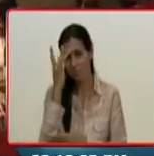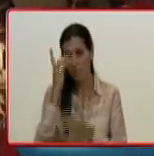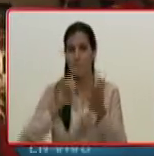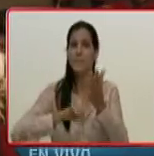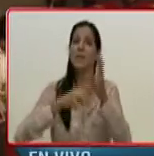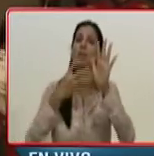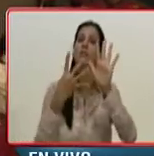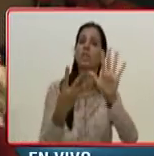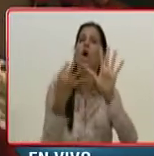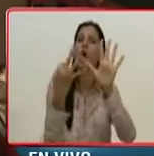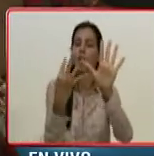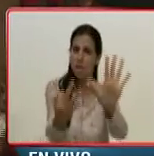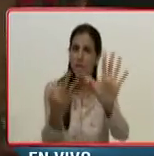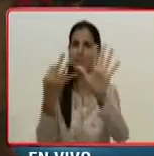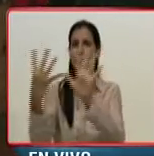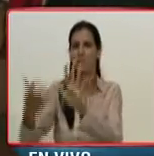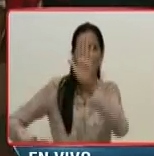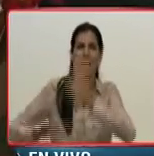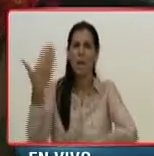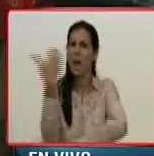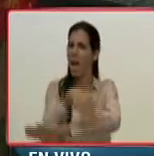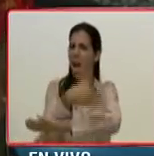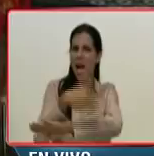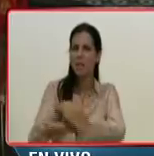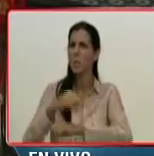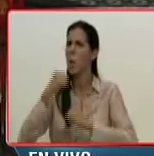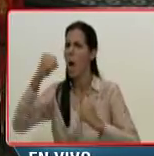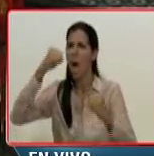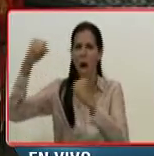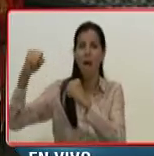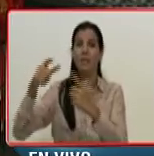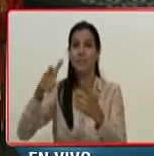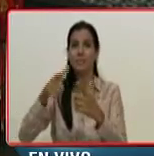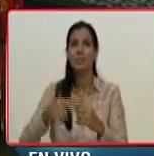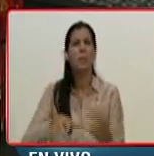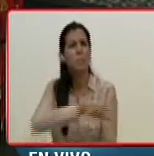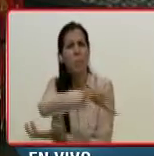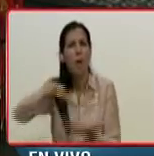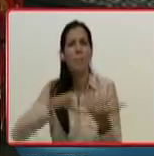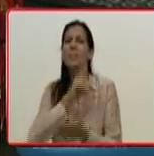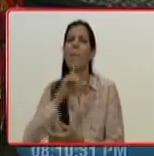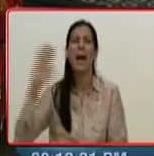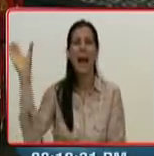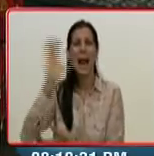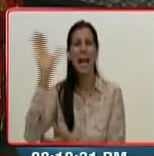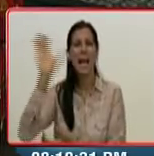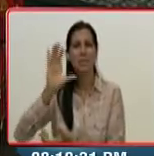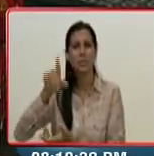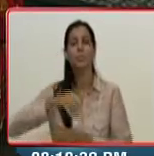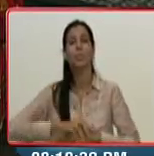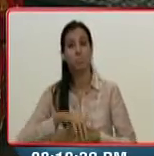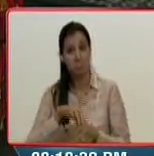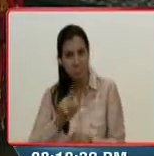27 de febrero de 1989 a salir a las calles de Caracas y protagonizar el denominado Caracazo y luego esta